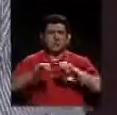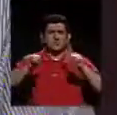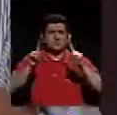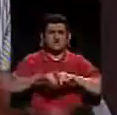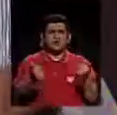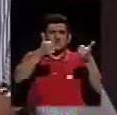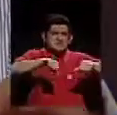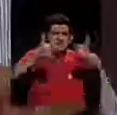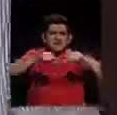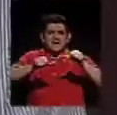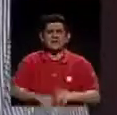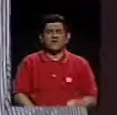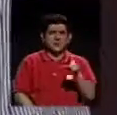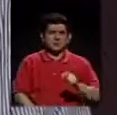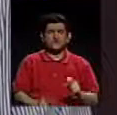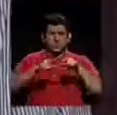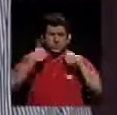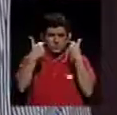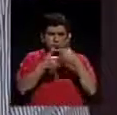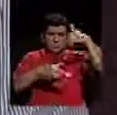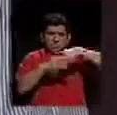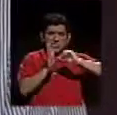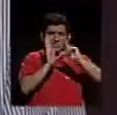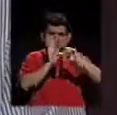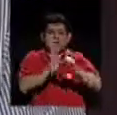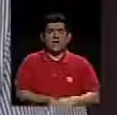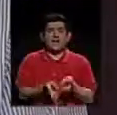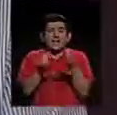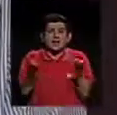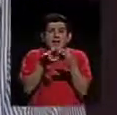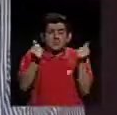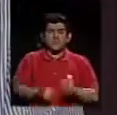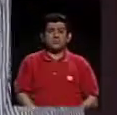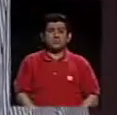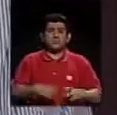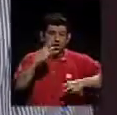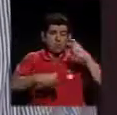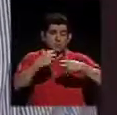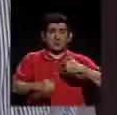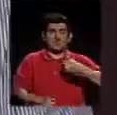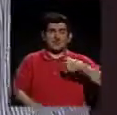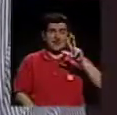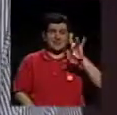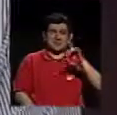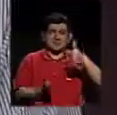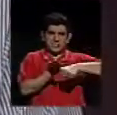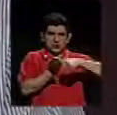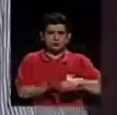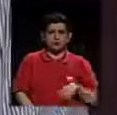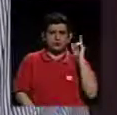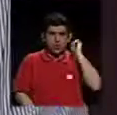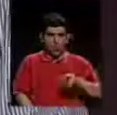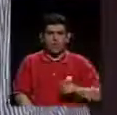consenso entre pequeñas fracciones de la Asamblea Legislativa generan una dificultad de obtener los 38 votos. Entonces eso obliga a